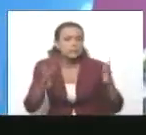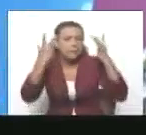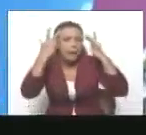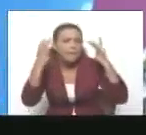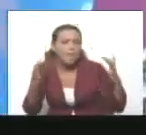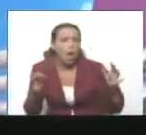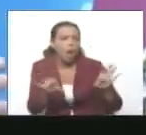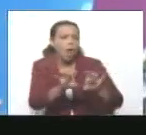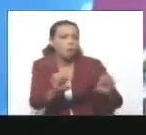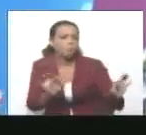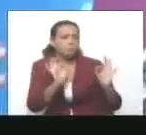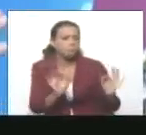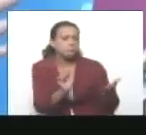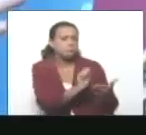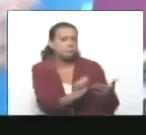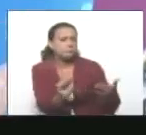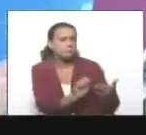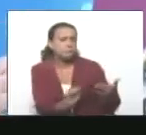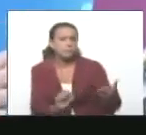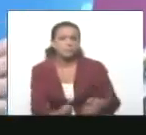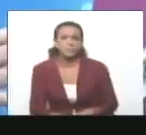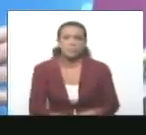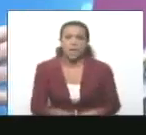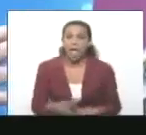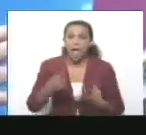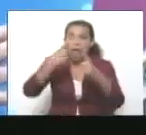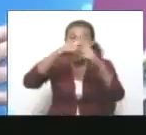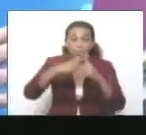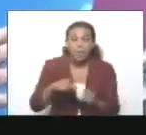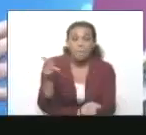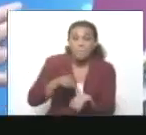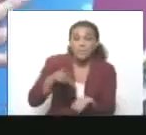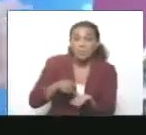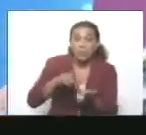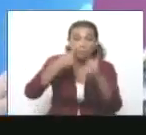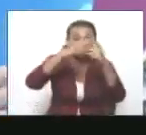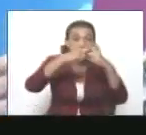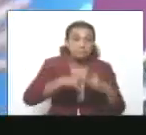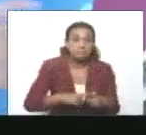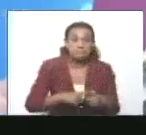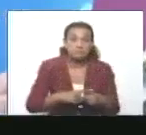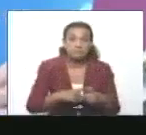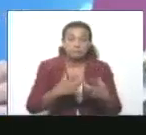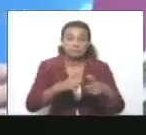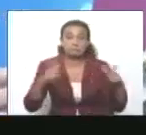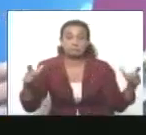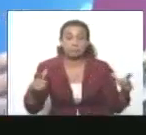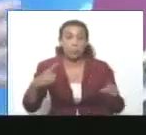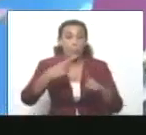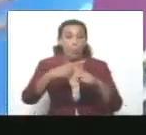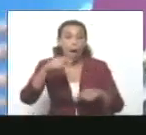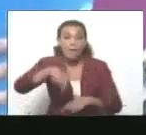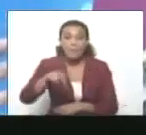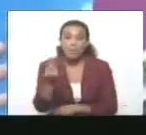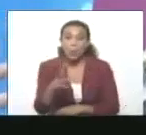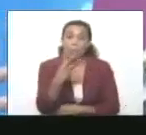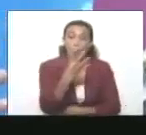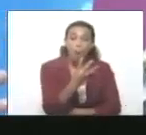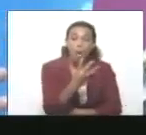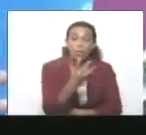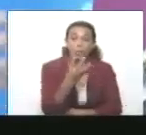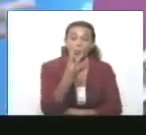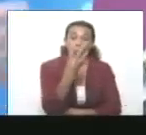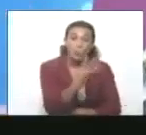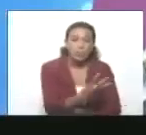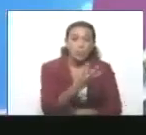excelencia extraordinario. Los números de este sistema realmente impresionan.